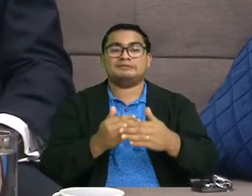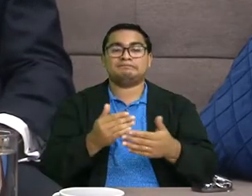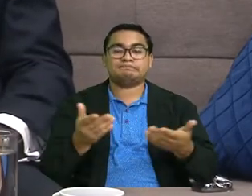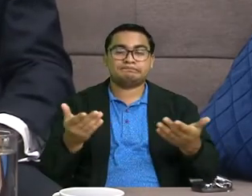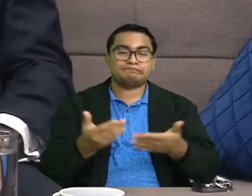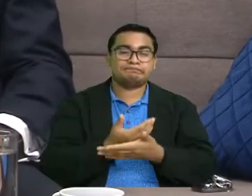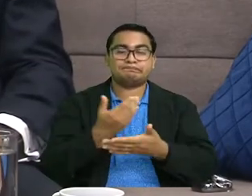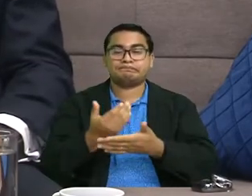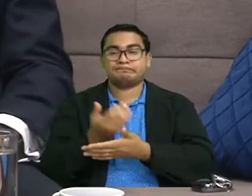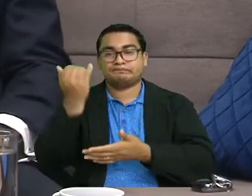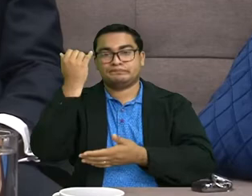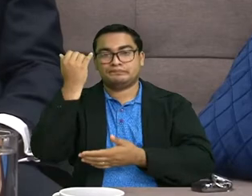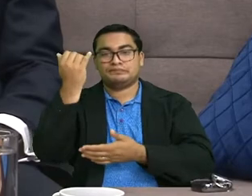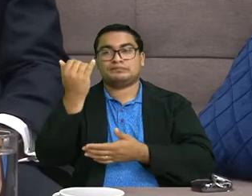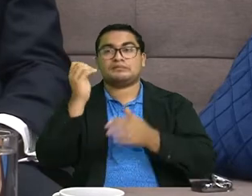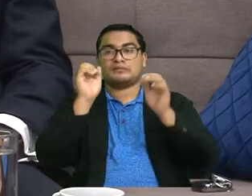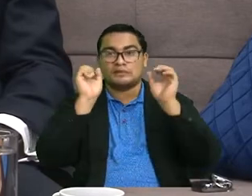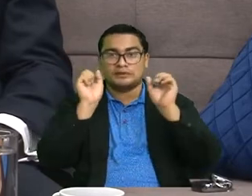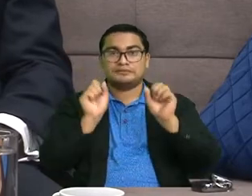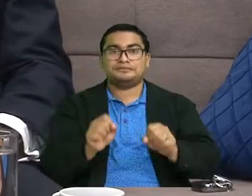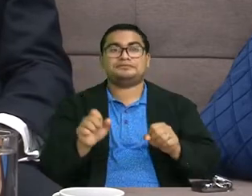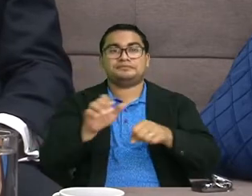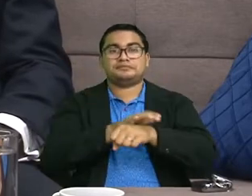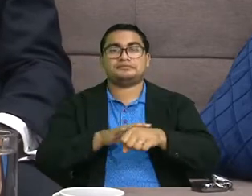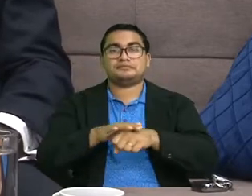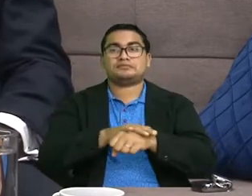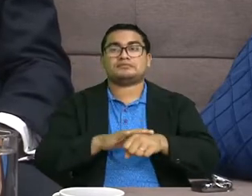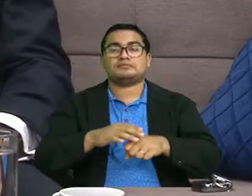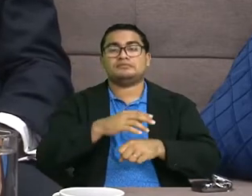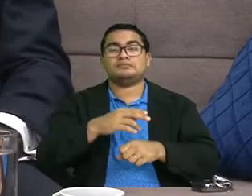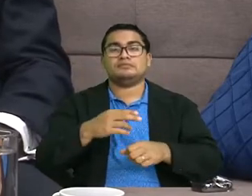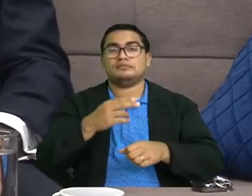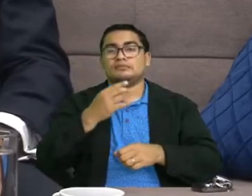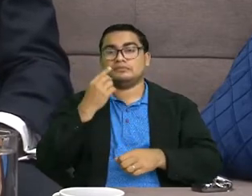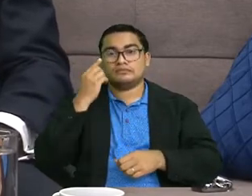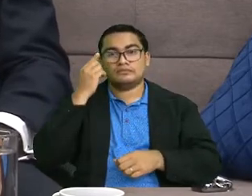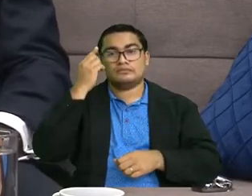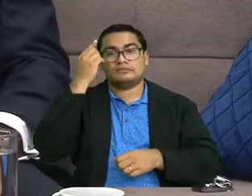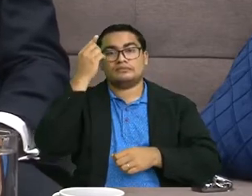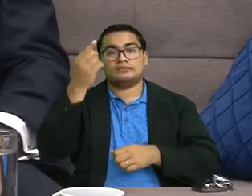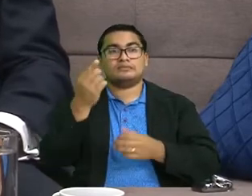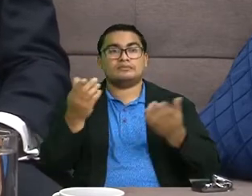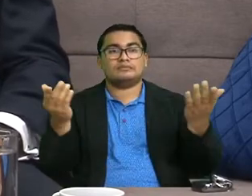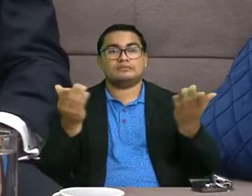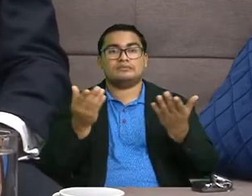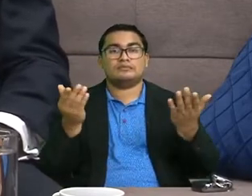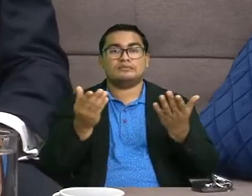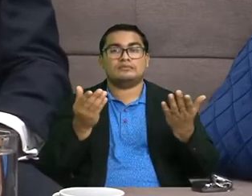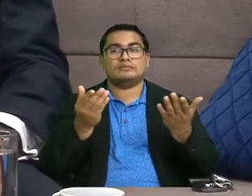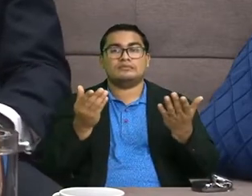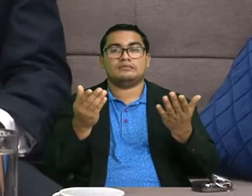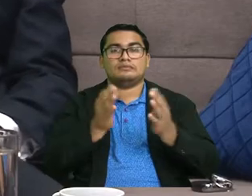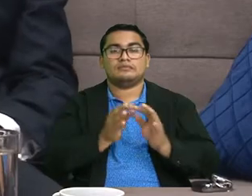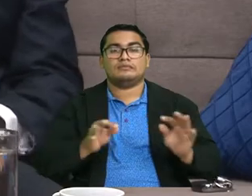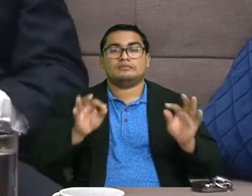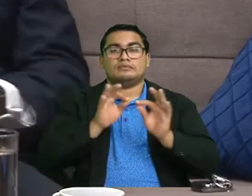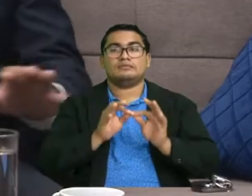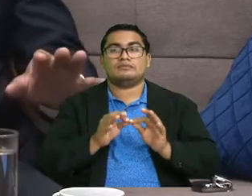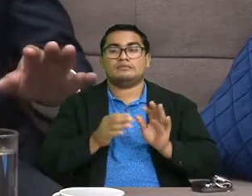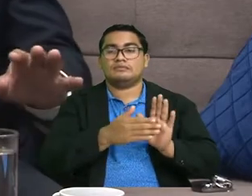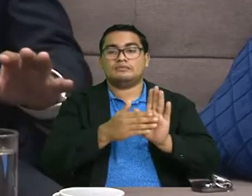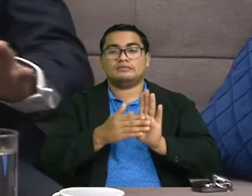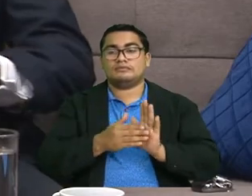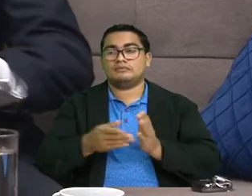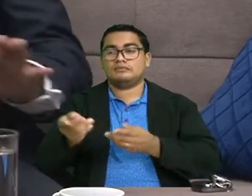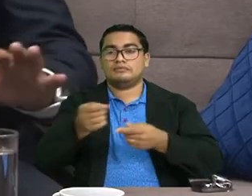las oportunidades que puedan permitir el desarrollo, el crecimiento y la efectividad de sus modelos de negocio, cualquiera